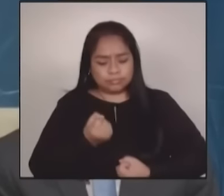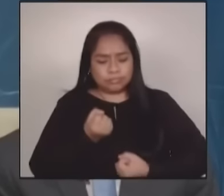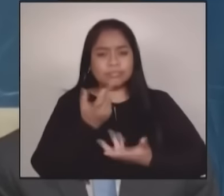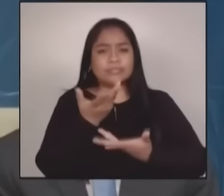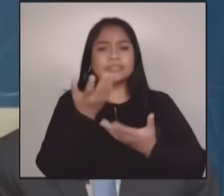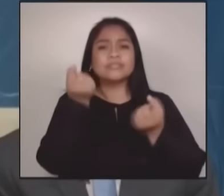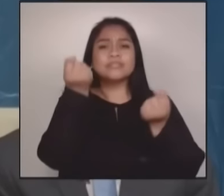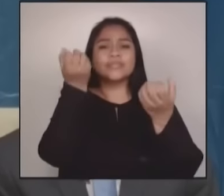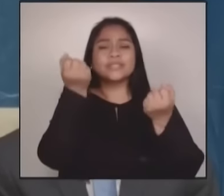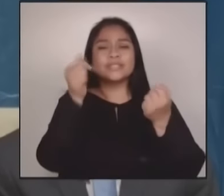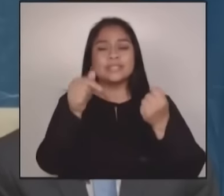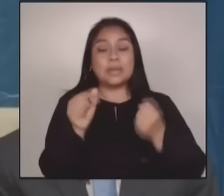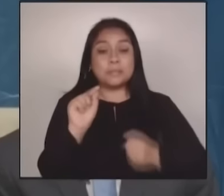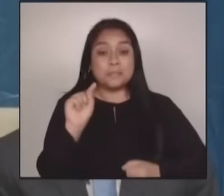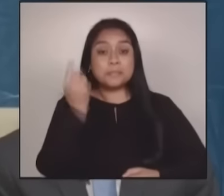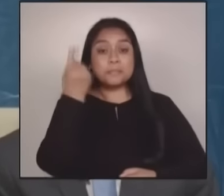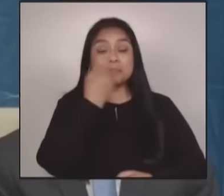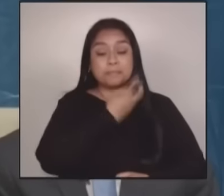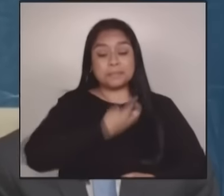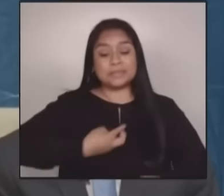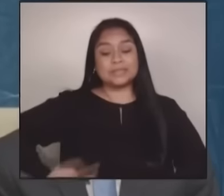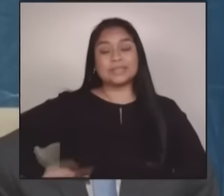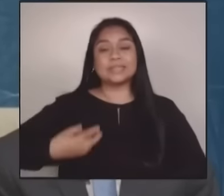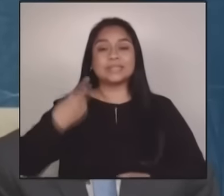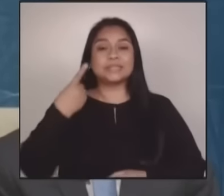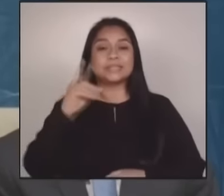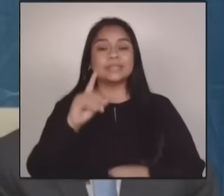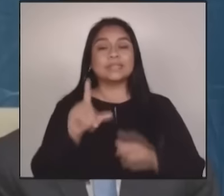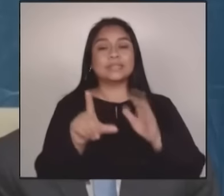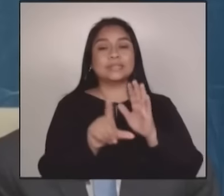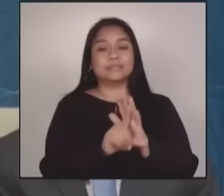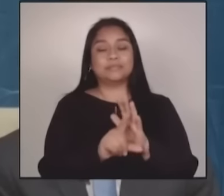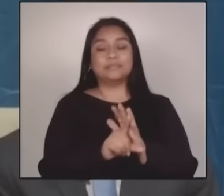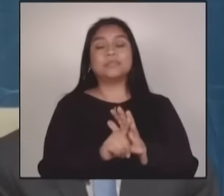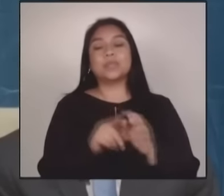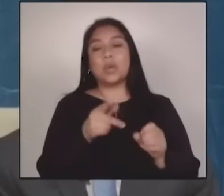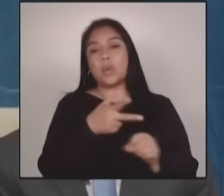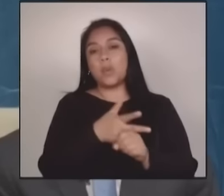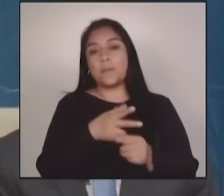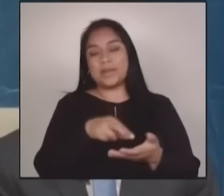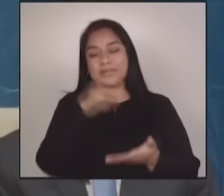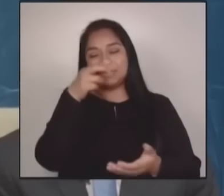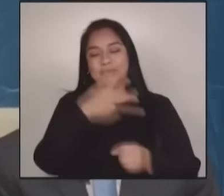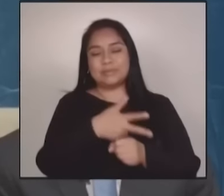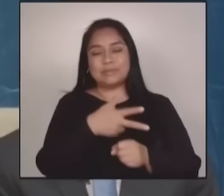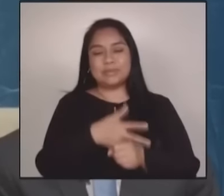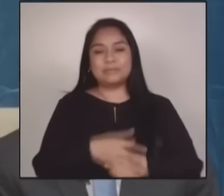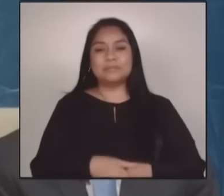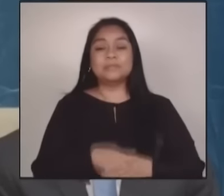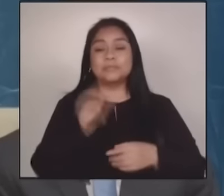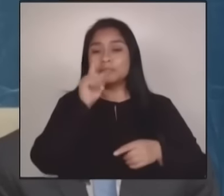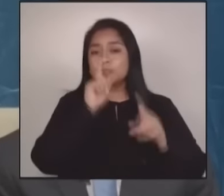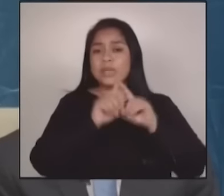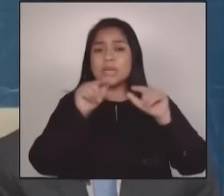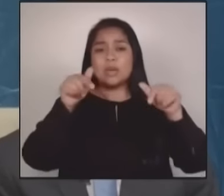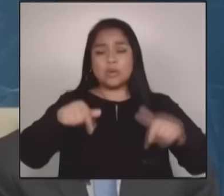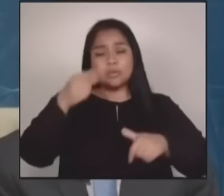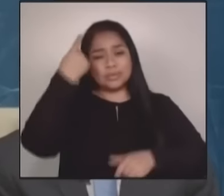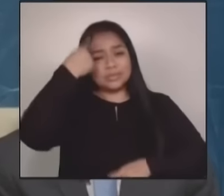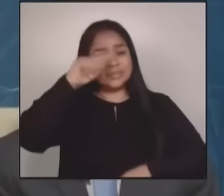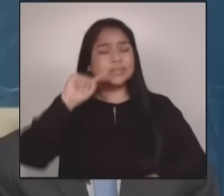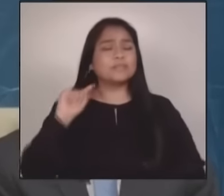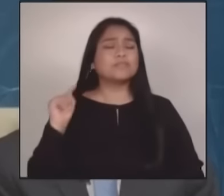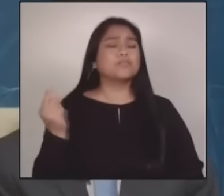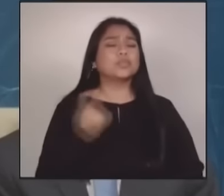palabras como presidente constitucional de la República de Guatemala. En este día